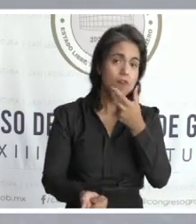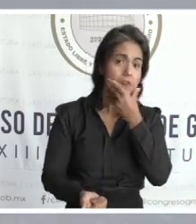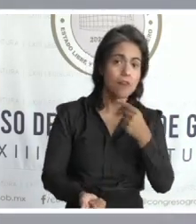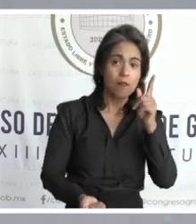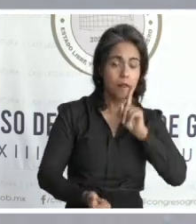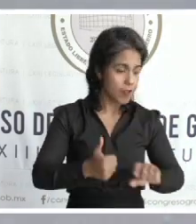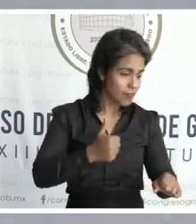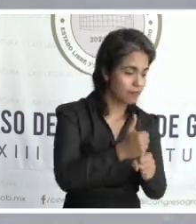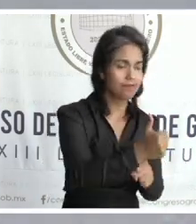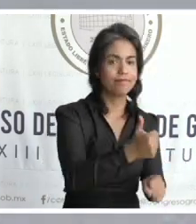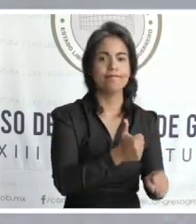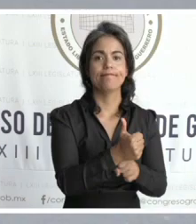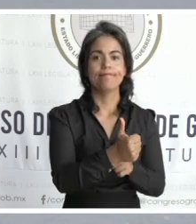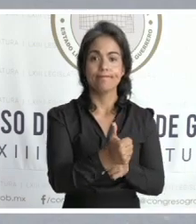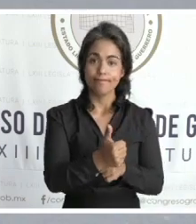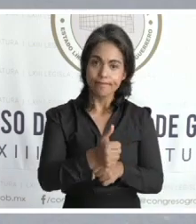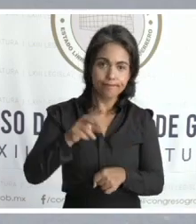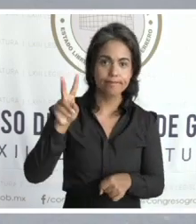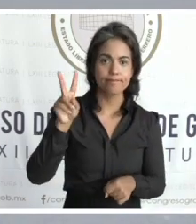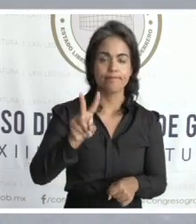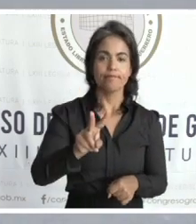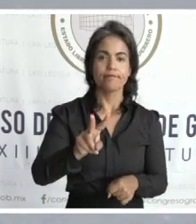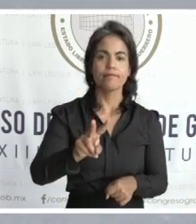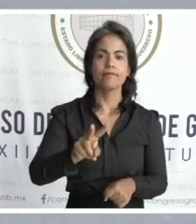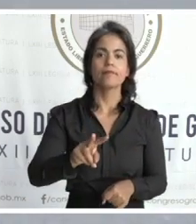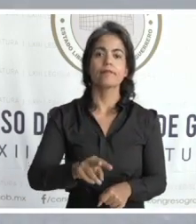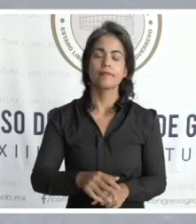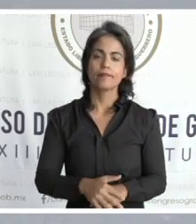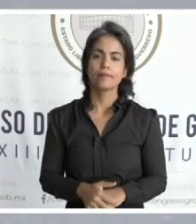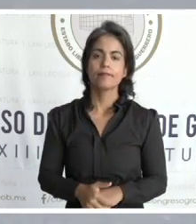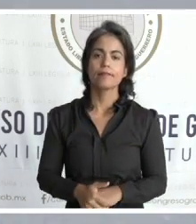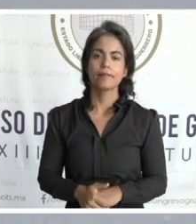nuestro país por parte de las familias.